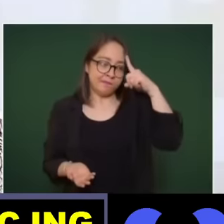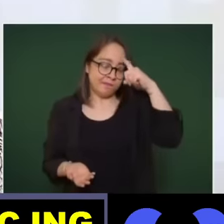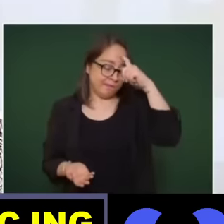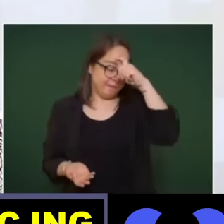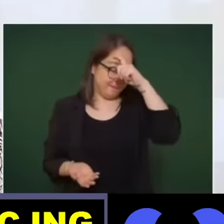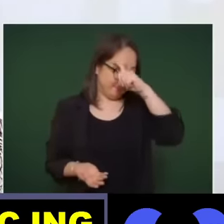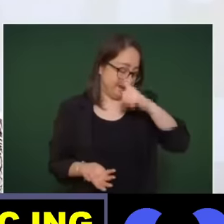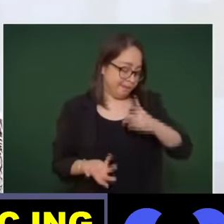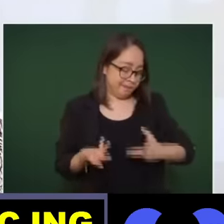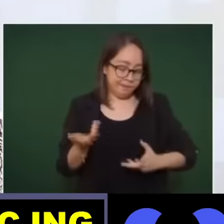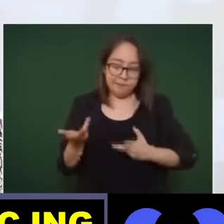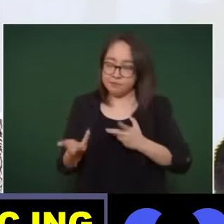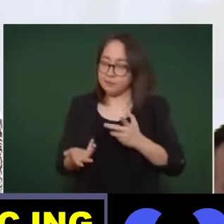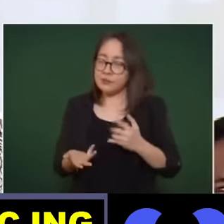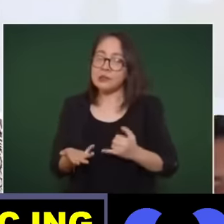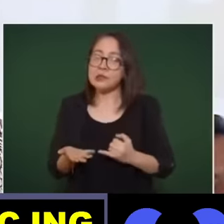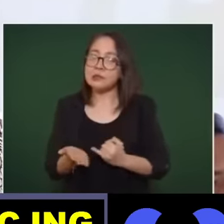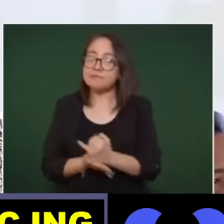de